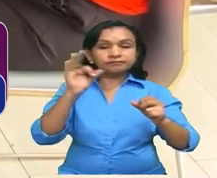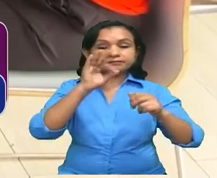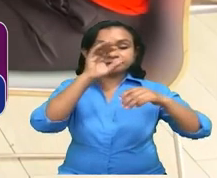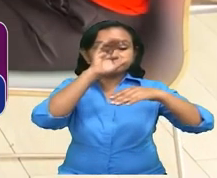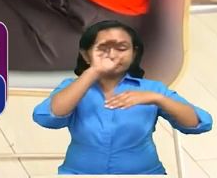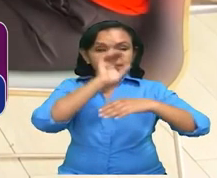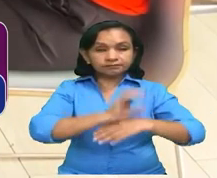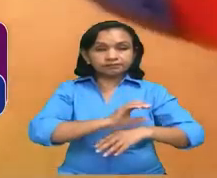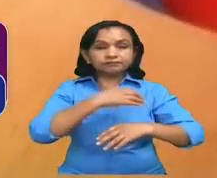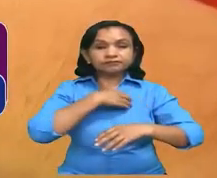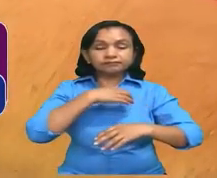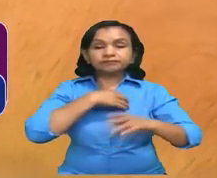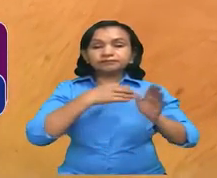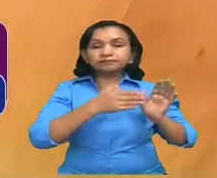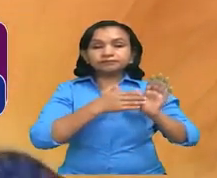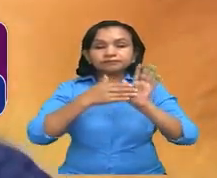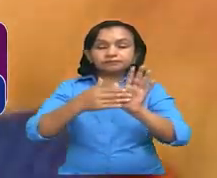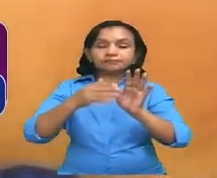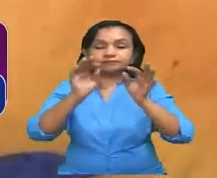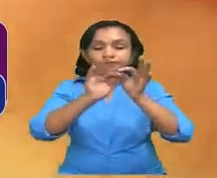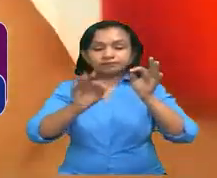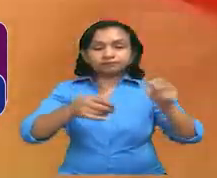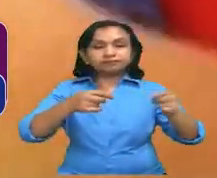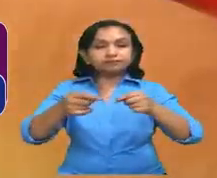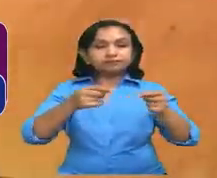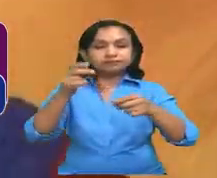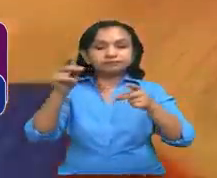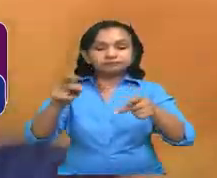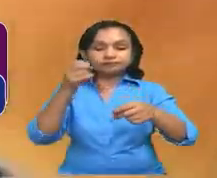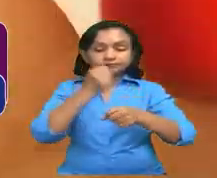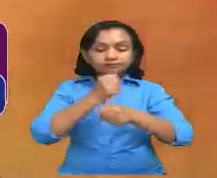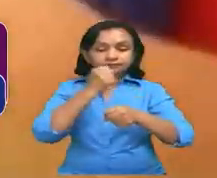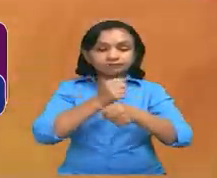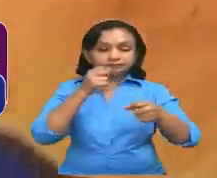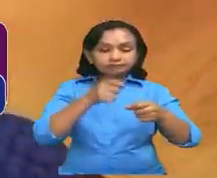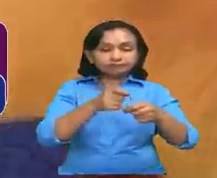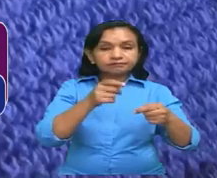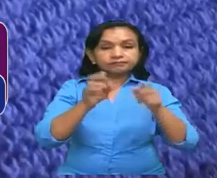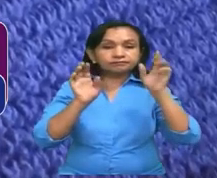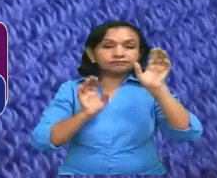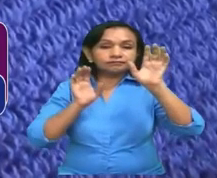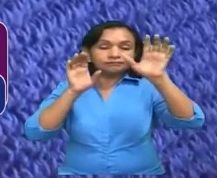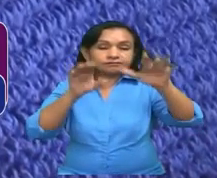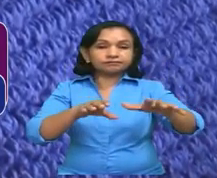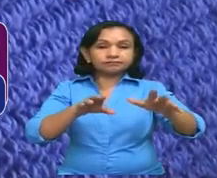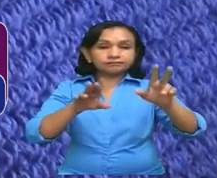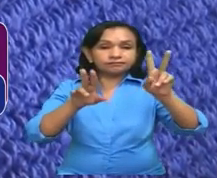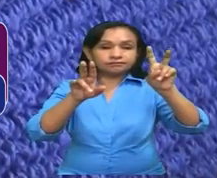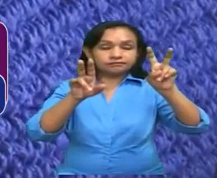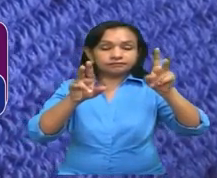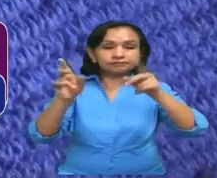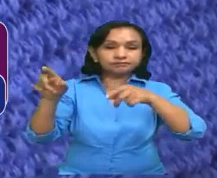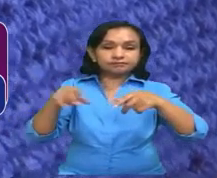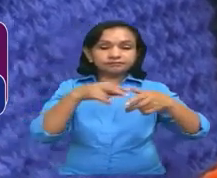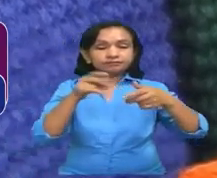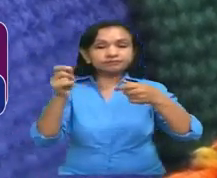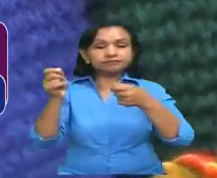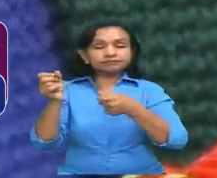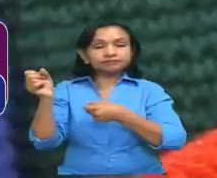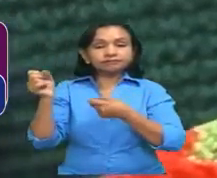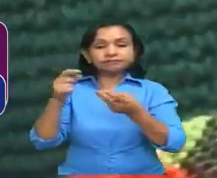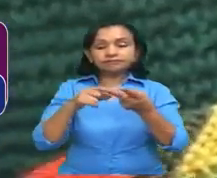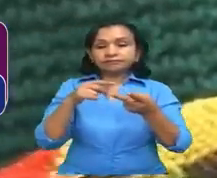madera balsa en Solentiname. Llegaron de varios, pues tratamos de tener una muestra representativa de cada